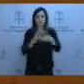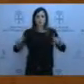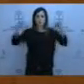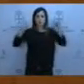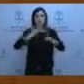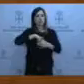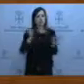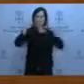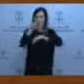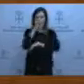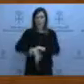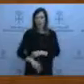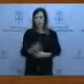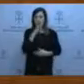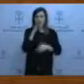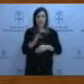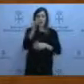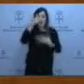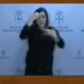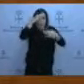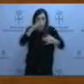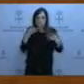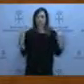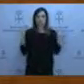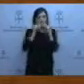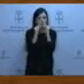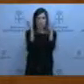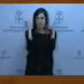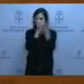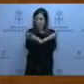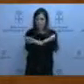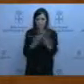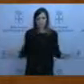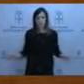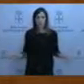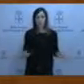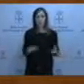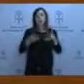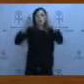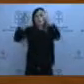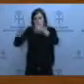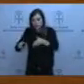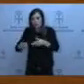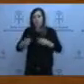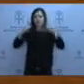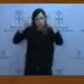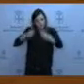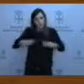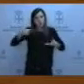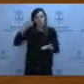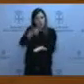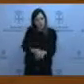nosotros, ni siquiera el sentido común, va a estar de acuerdo con ello. No insistan por ahí, porque están desvirtuando el